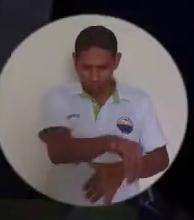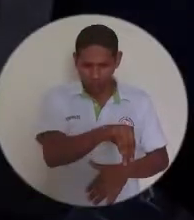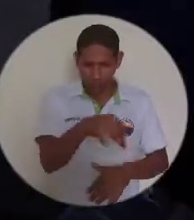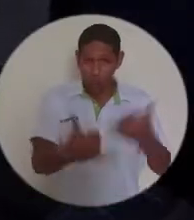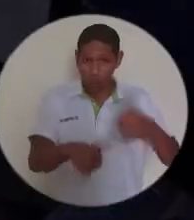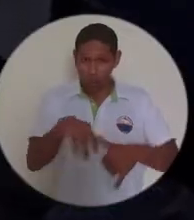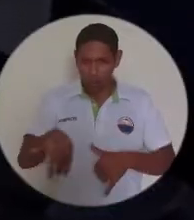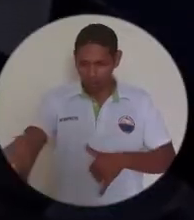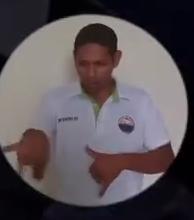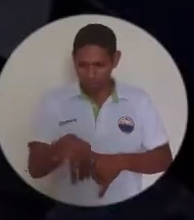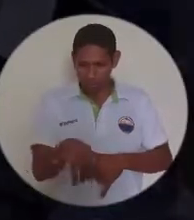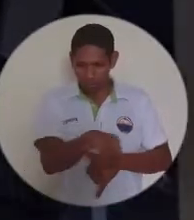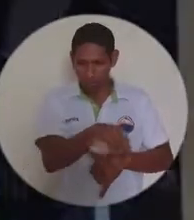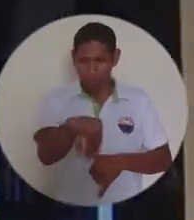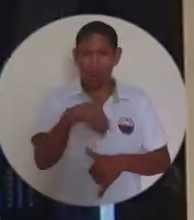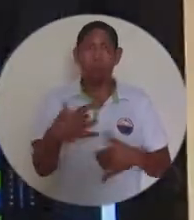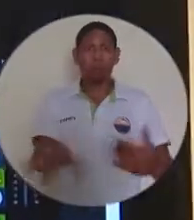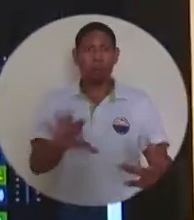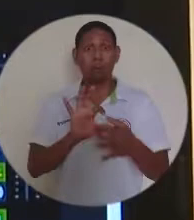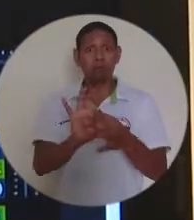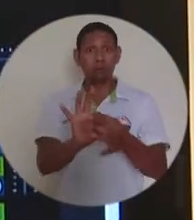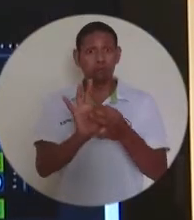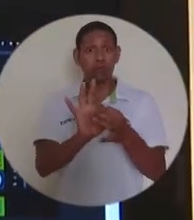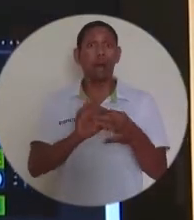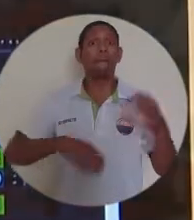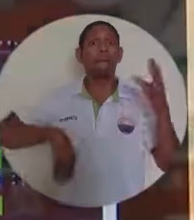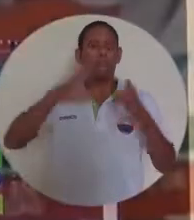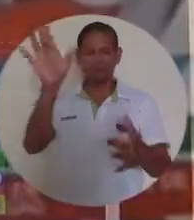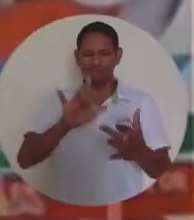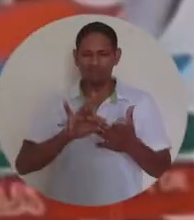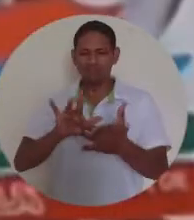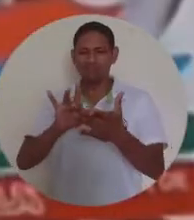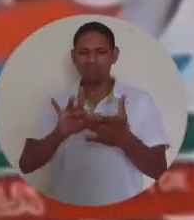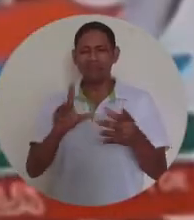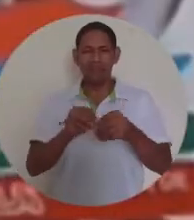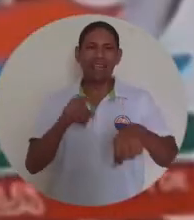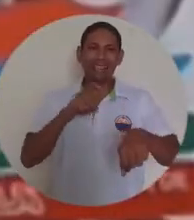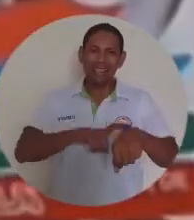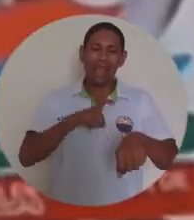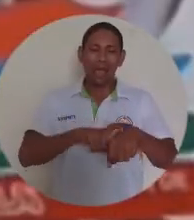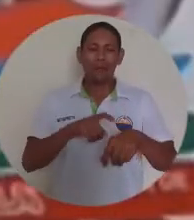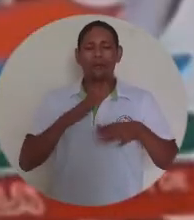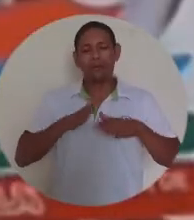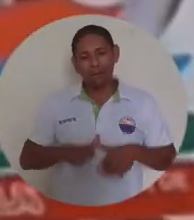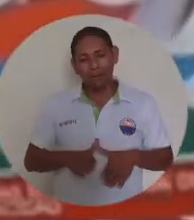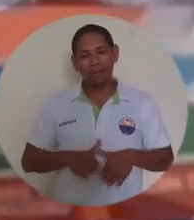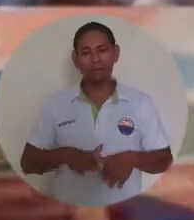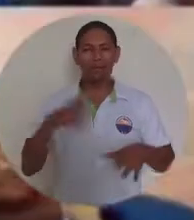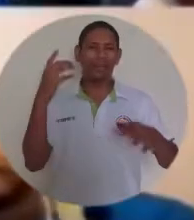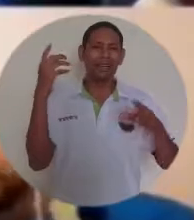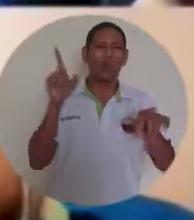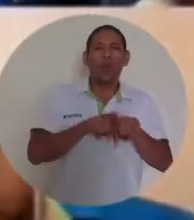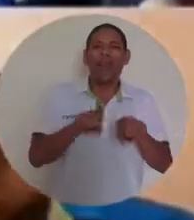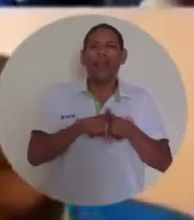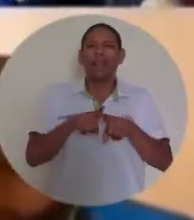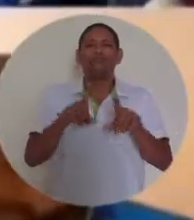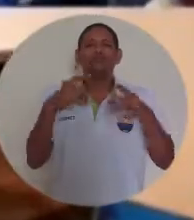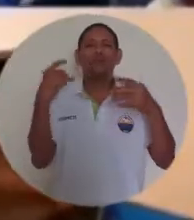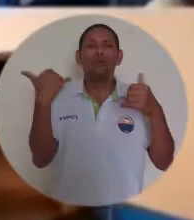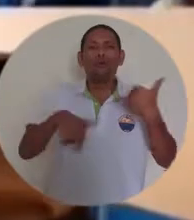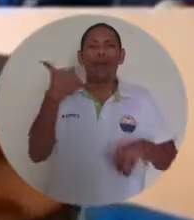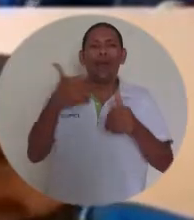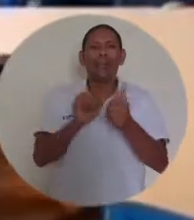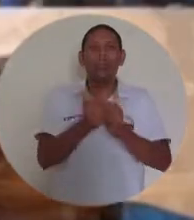la disciplina del ajedrez. Este torneo ha permitido que esos lazos se fortalezcan, ha permitido también que nos recreáramos en un tiempo